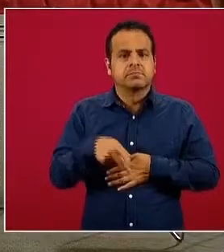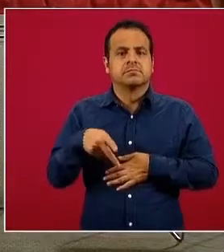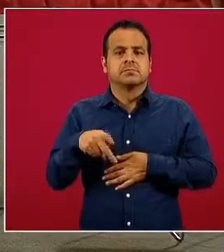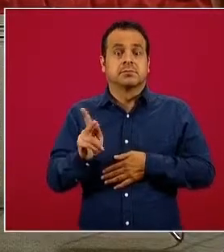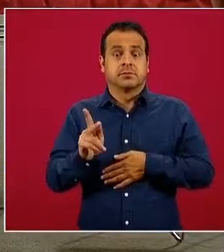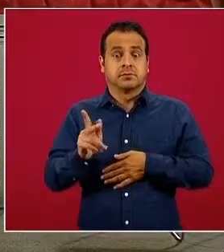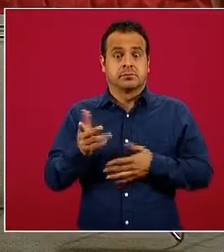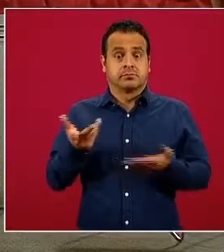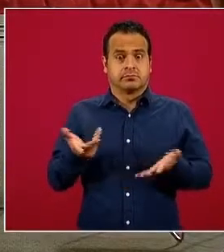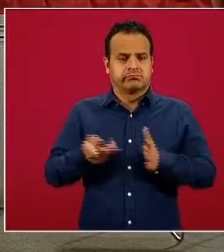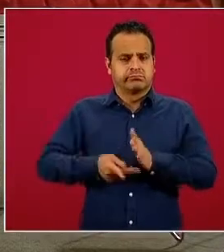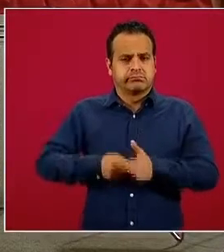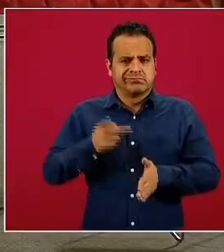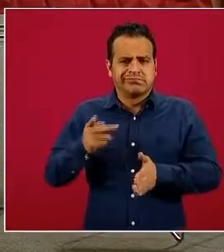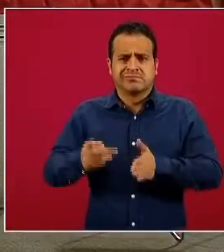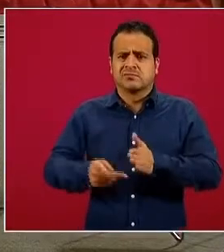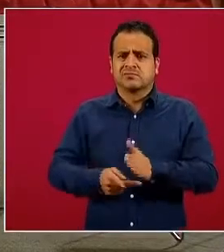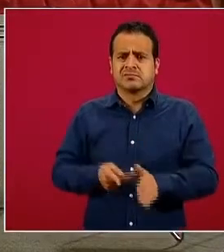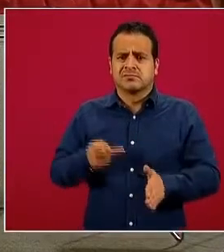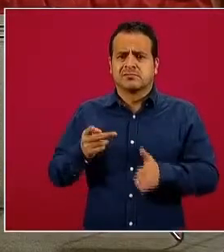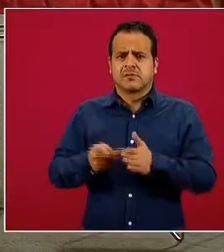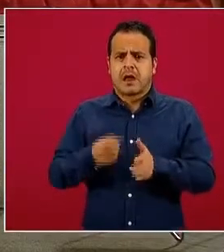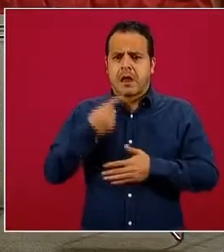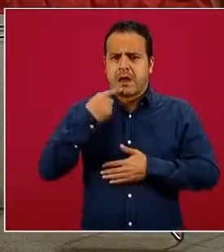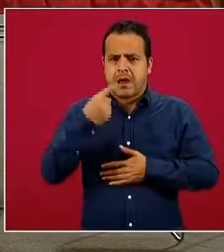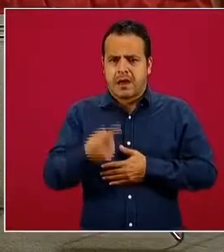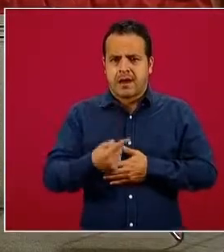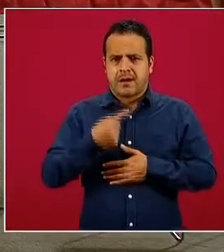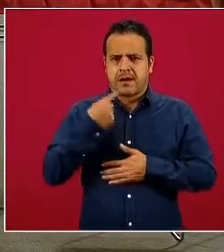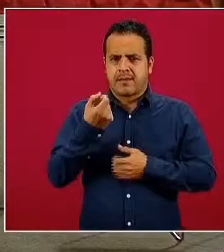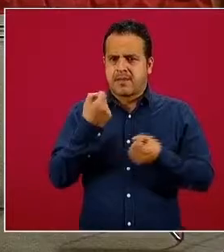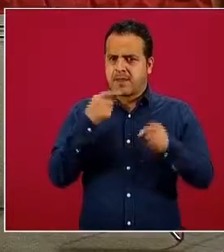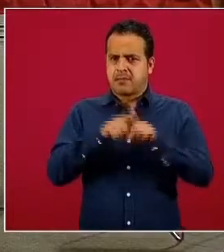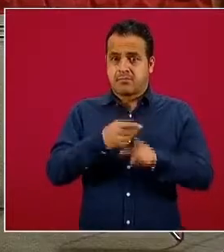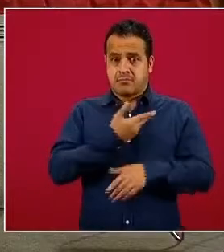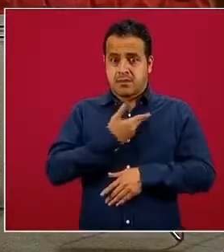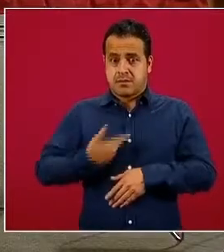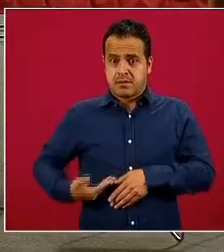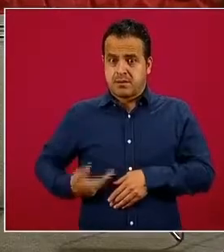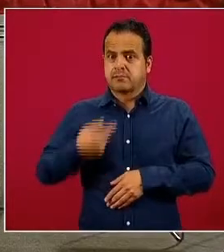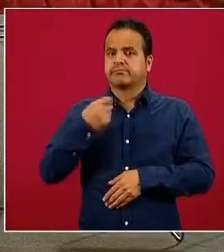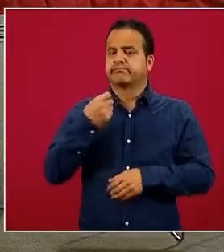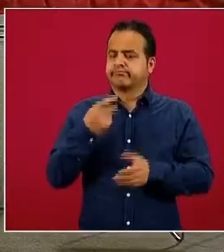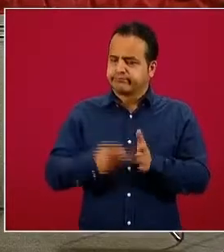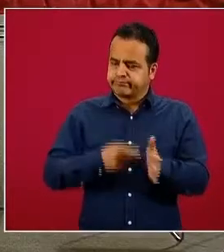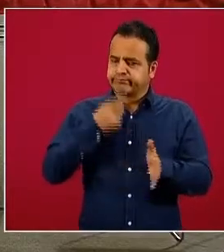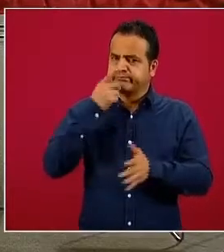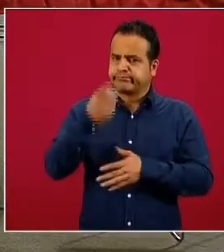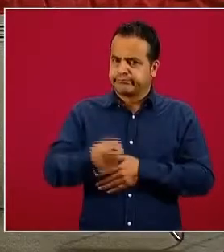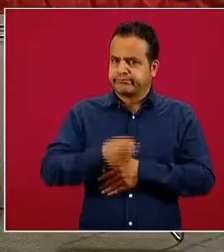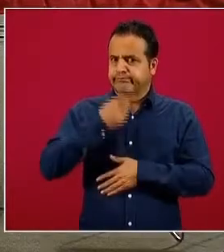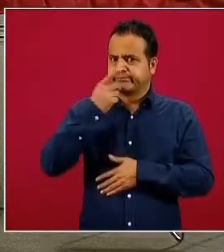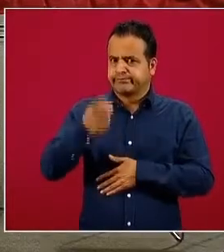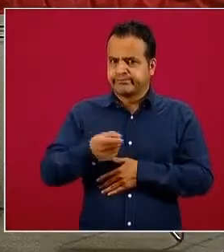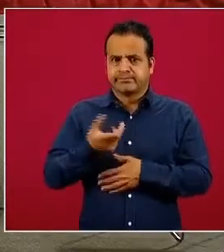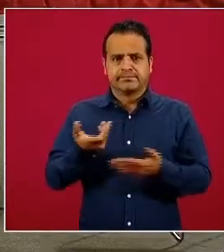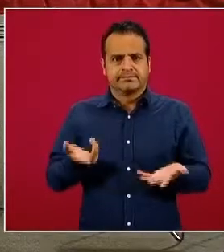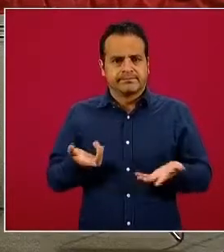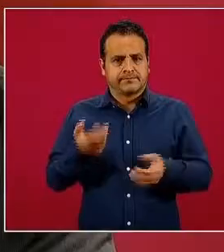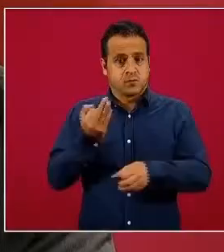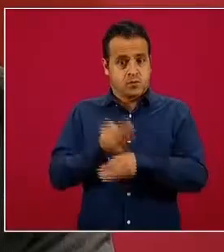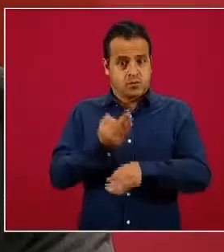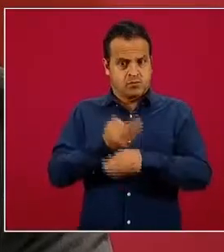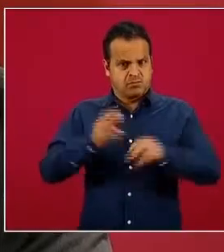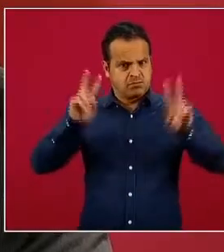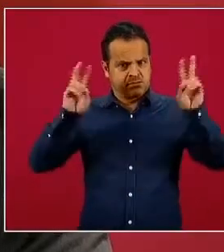ocasiones, como lo ha dicho el presidente también repetidamente, nunca perdamos de vista la dimensión humana de este fenómeno que afecta a